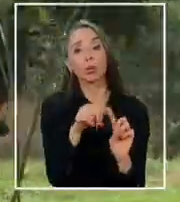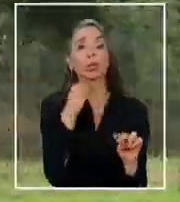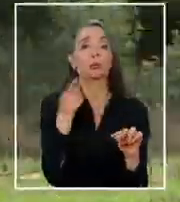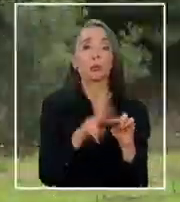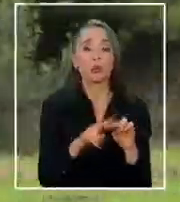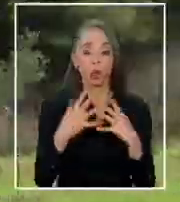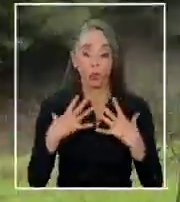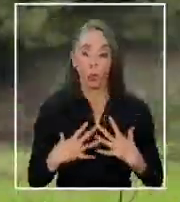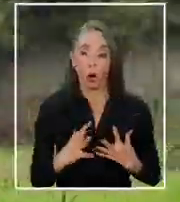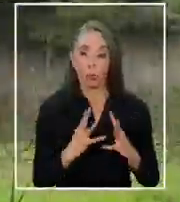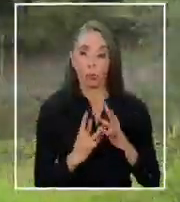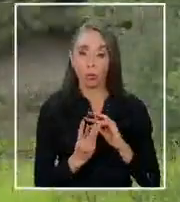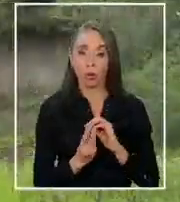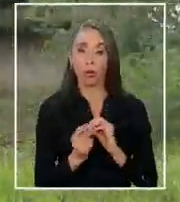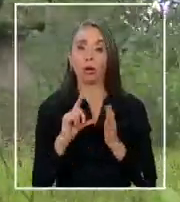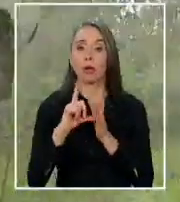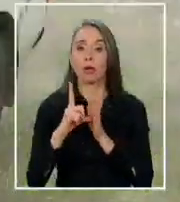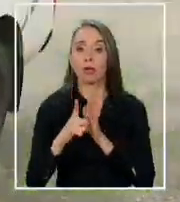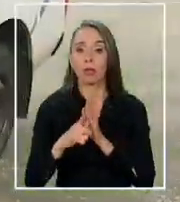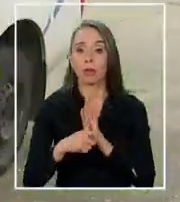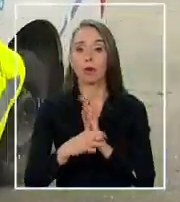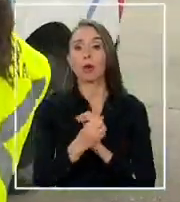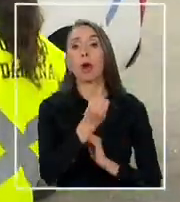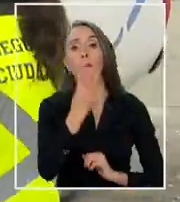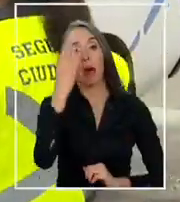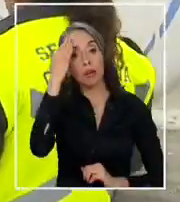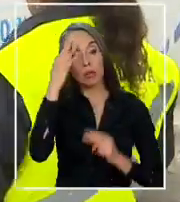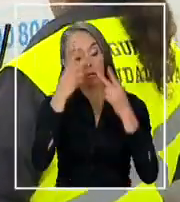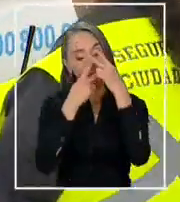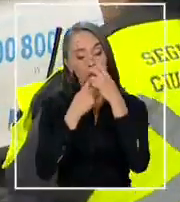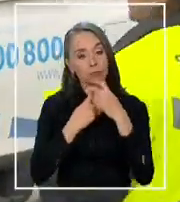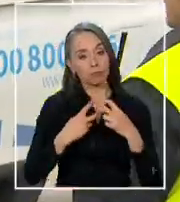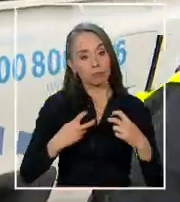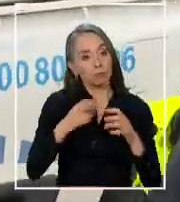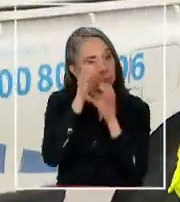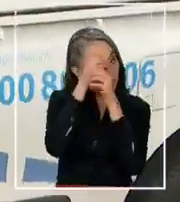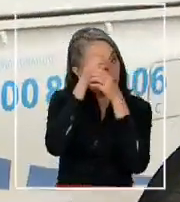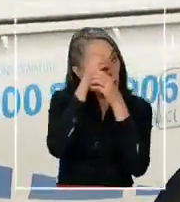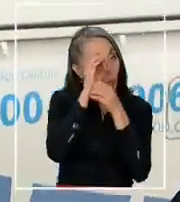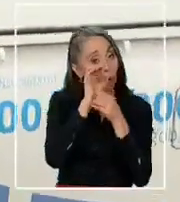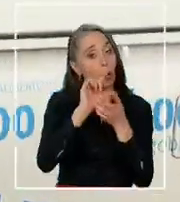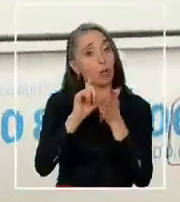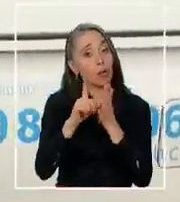que, por el estado del cuerpo, podría tardar varios días o semanas.